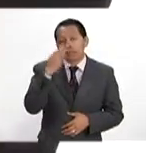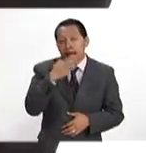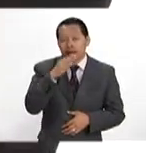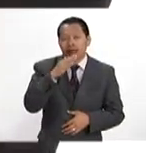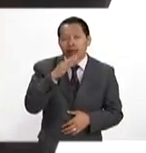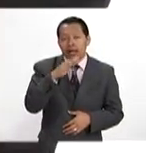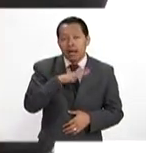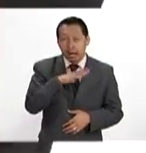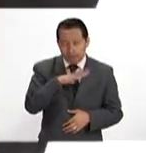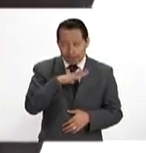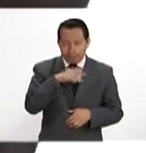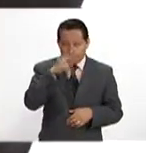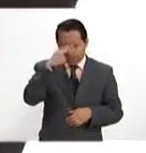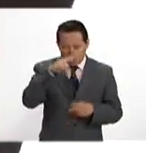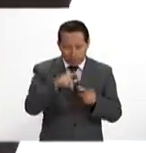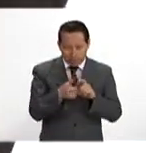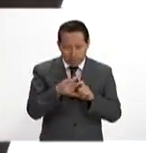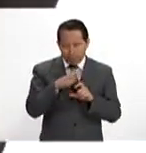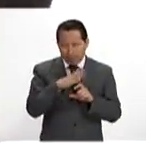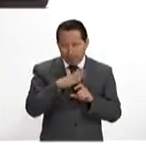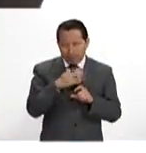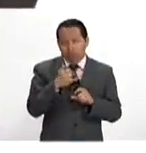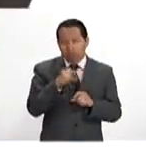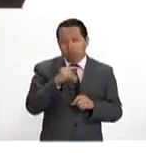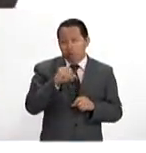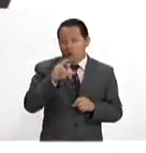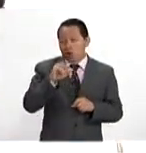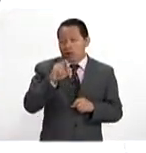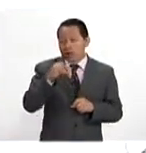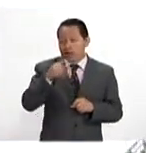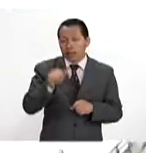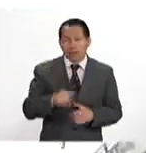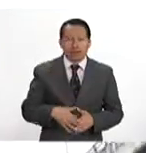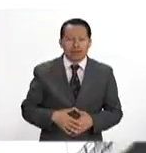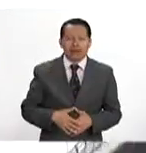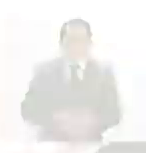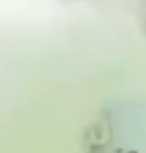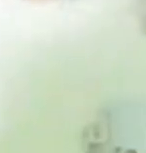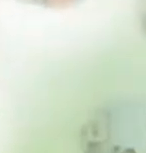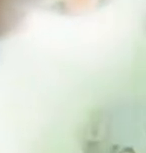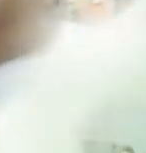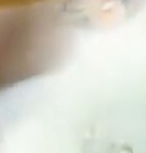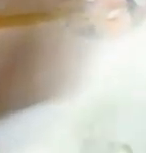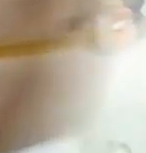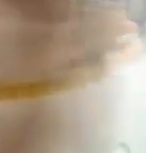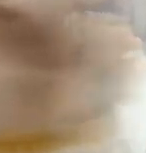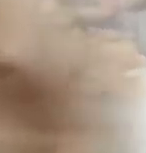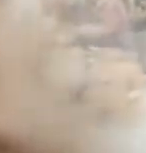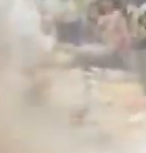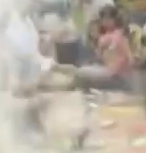de Yuyín Pasol para México al Día, Gilberto Rodríguez Monroy.